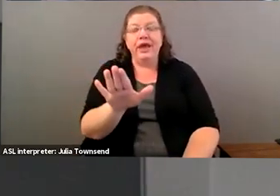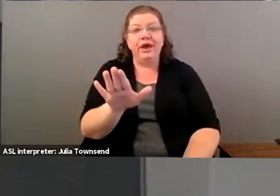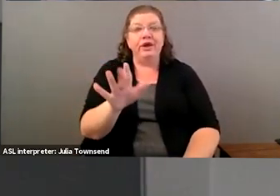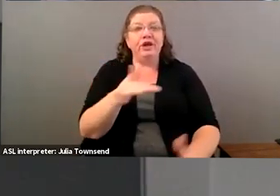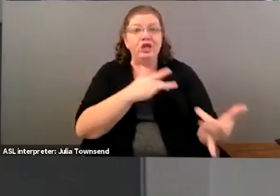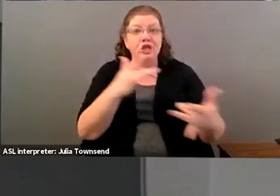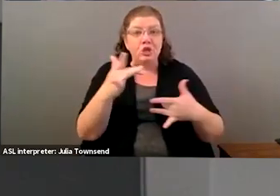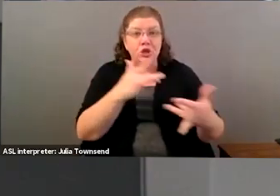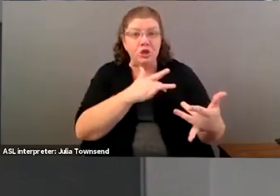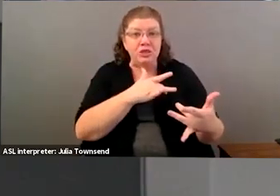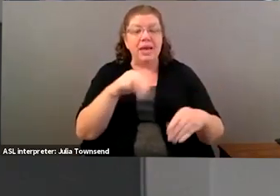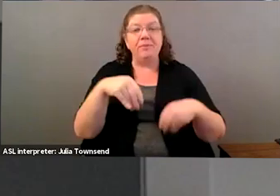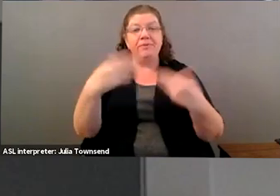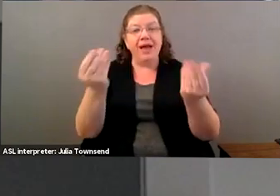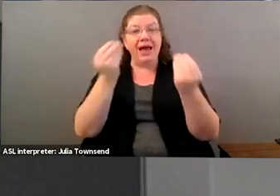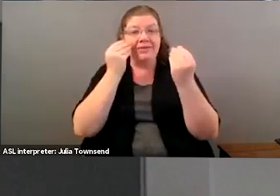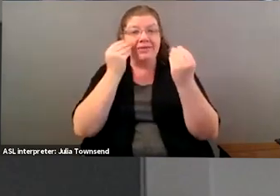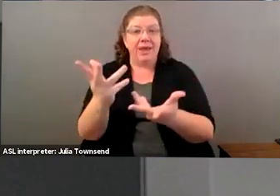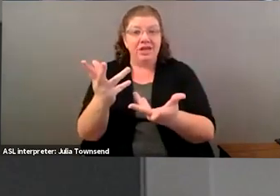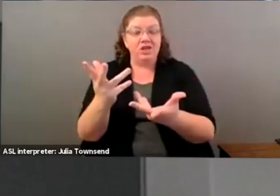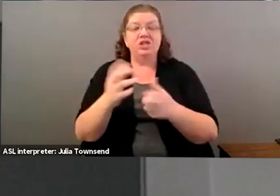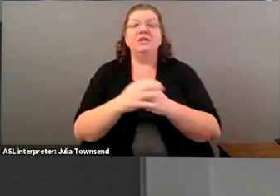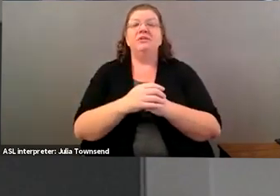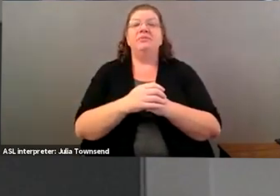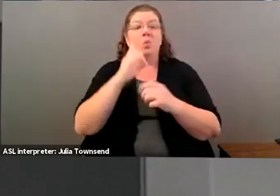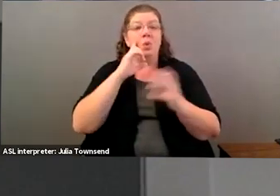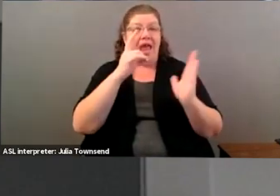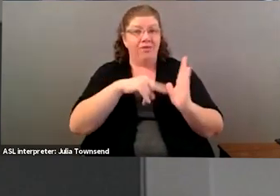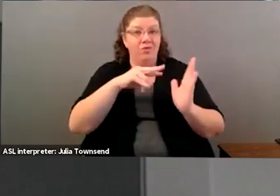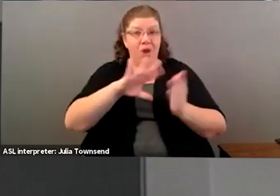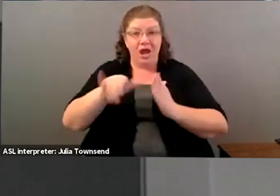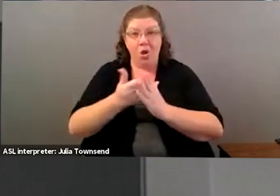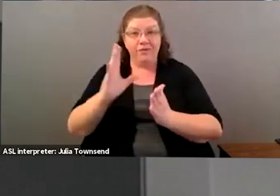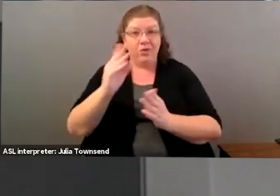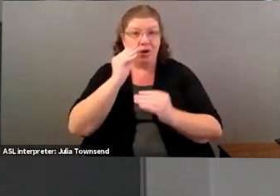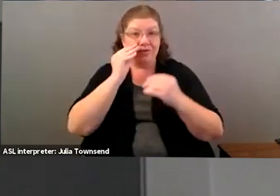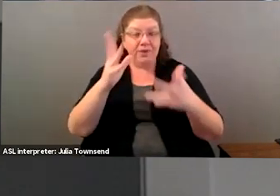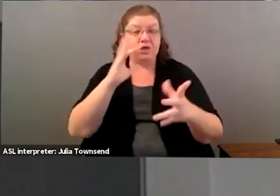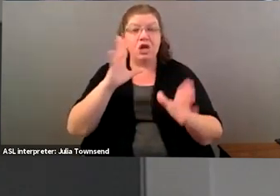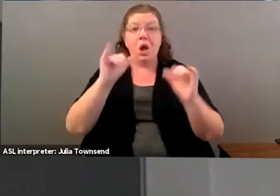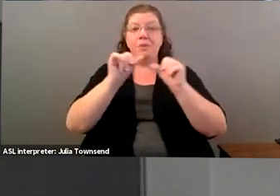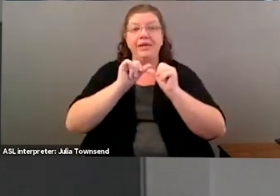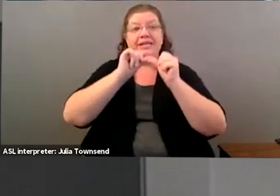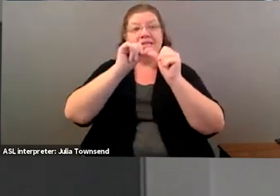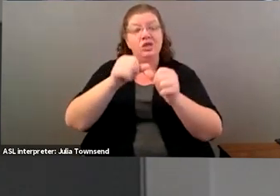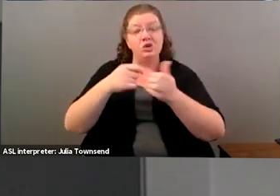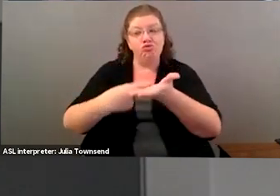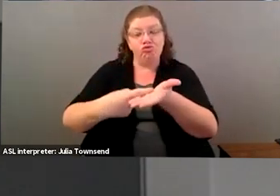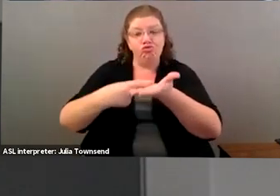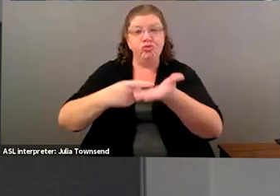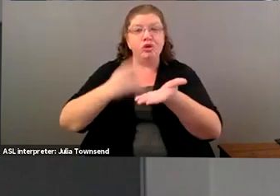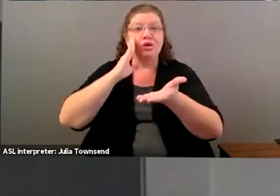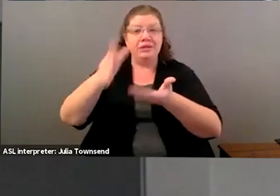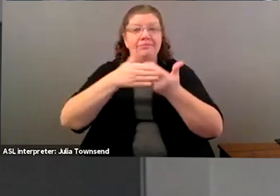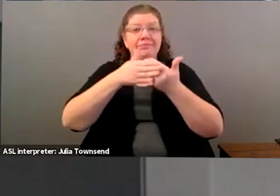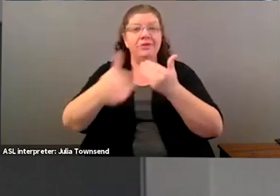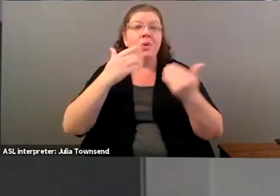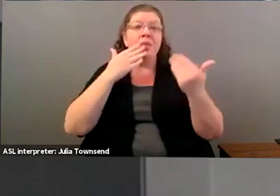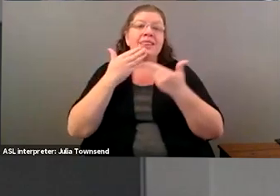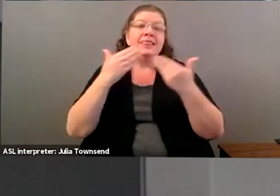sus inquietudes y que también nos han dado información hemos leído toda la información y espero